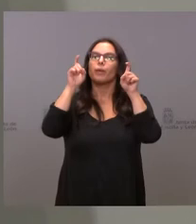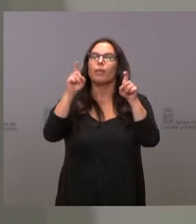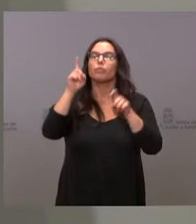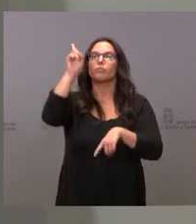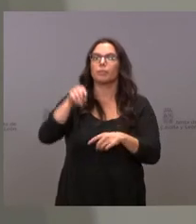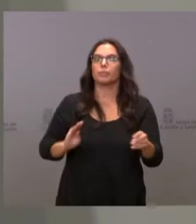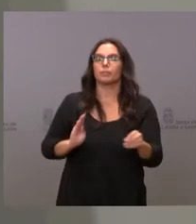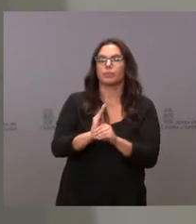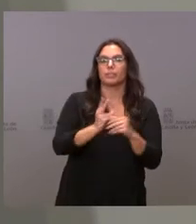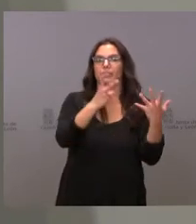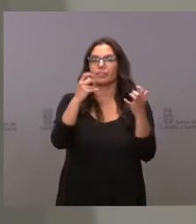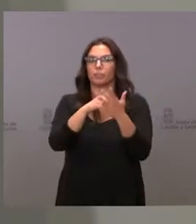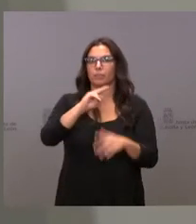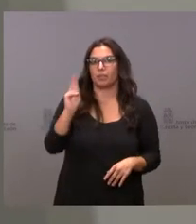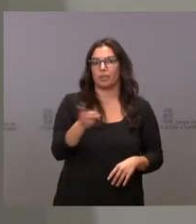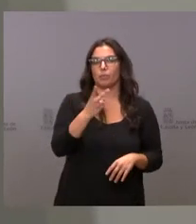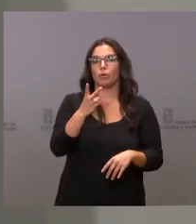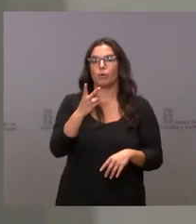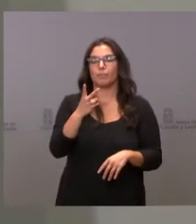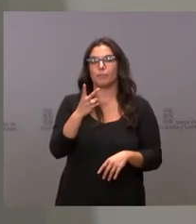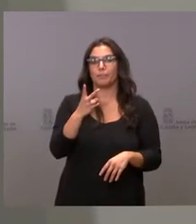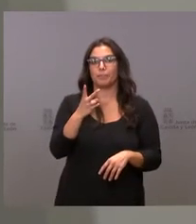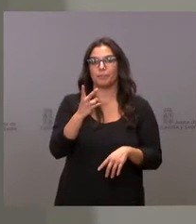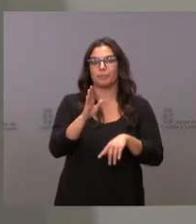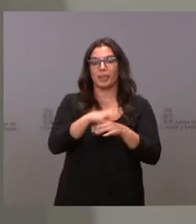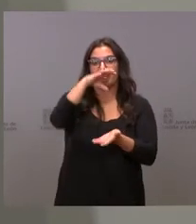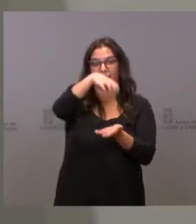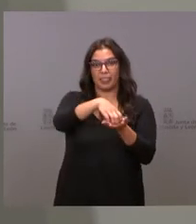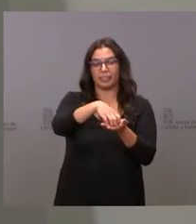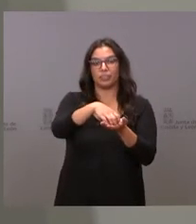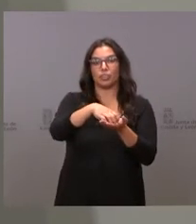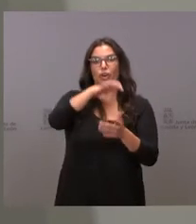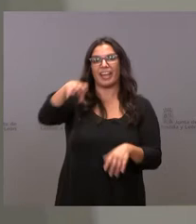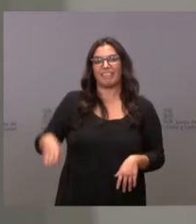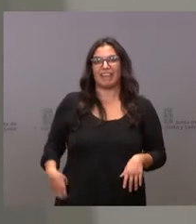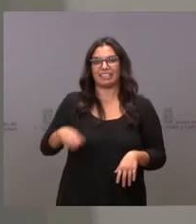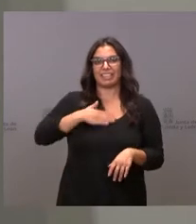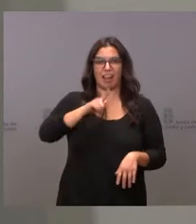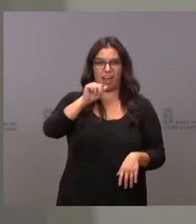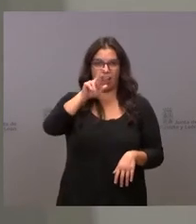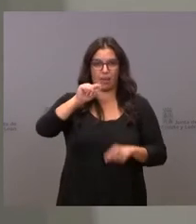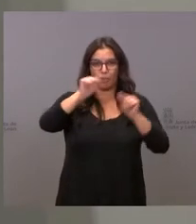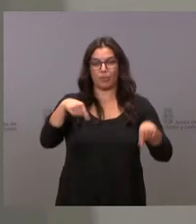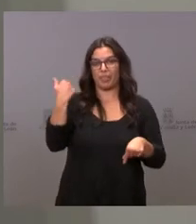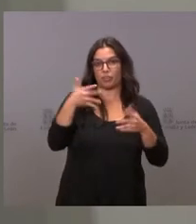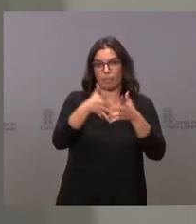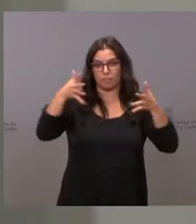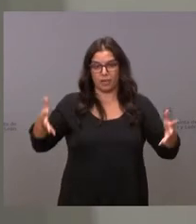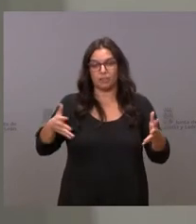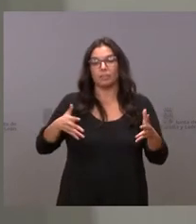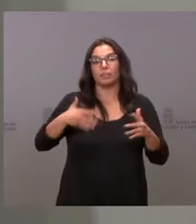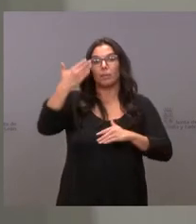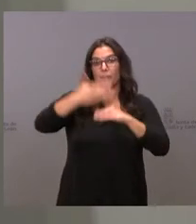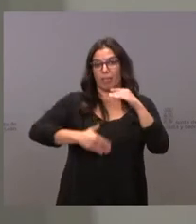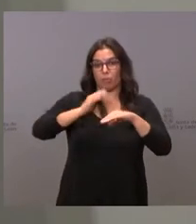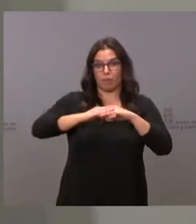también 700.000 euros en la ampliación del Centro Infantes de Lara en la provincia de Soria. El plazo de ejecución